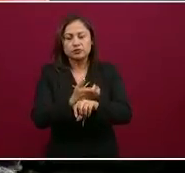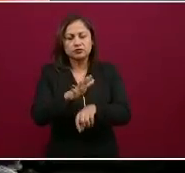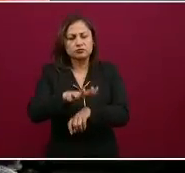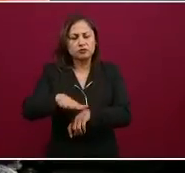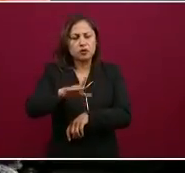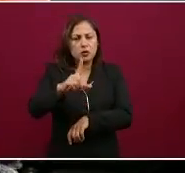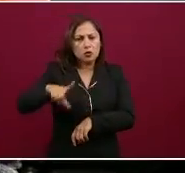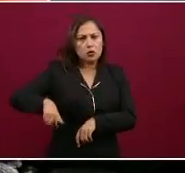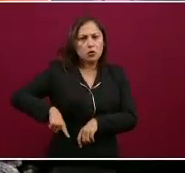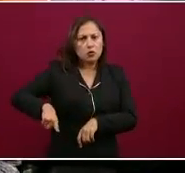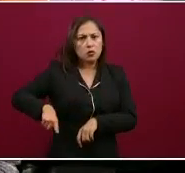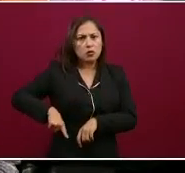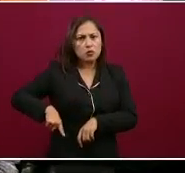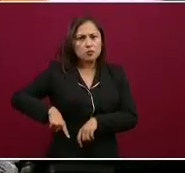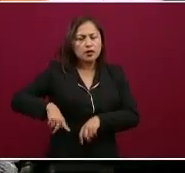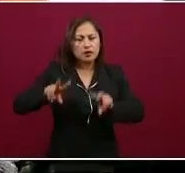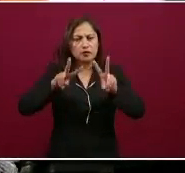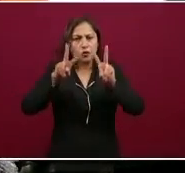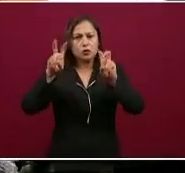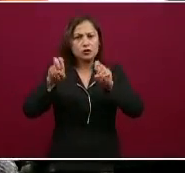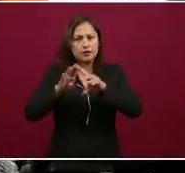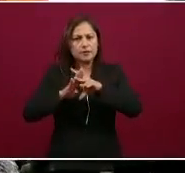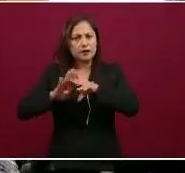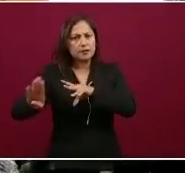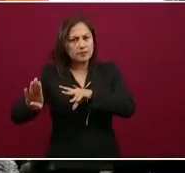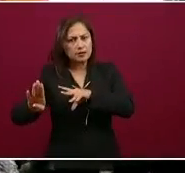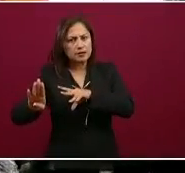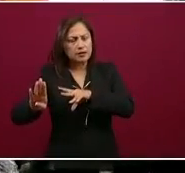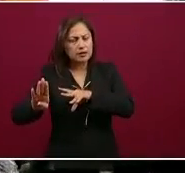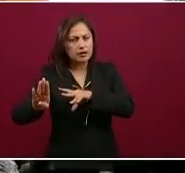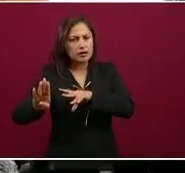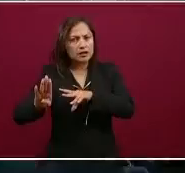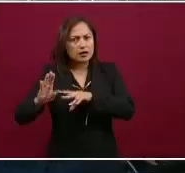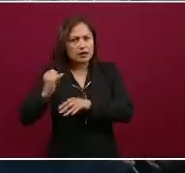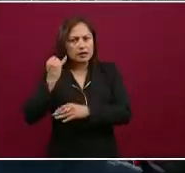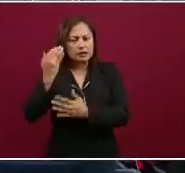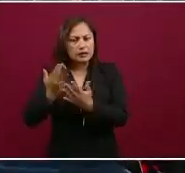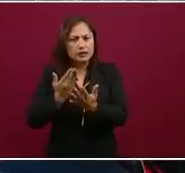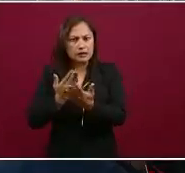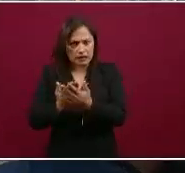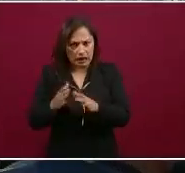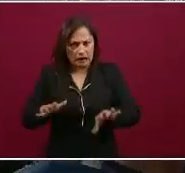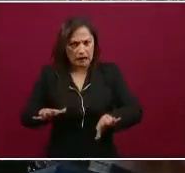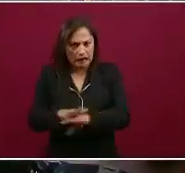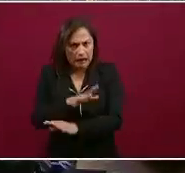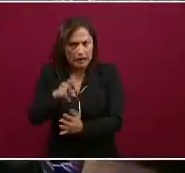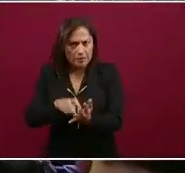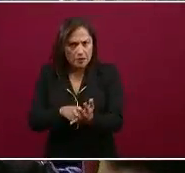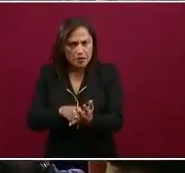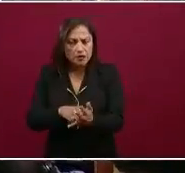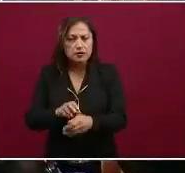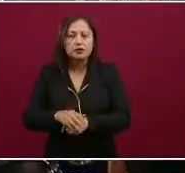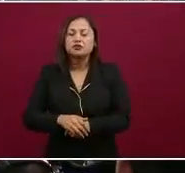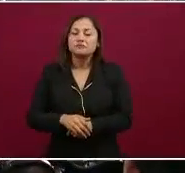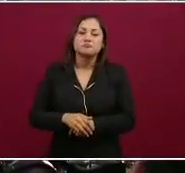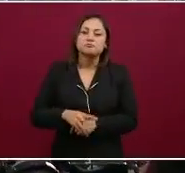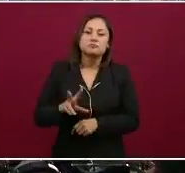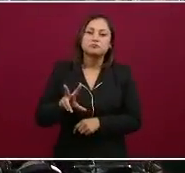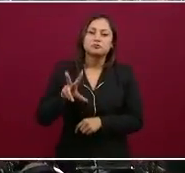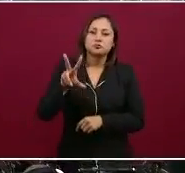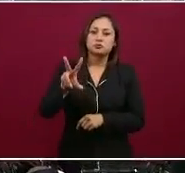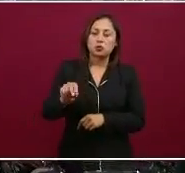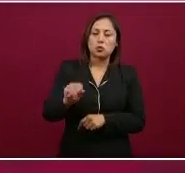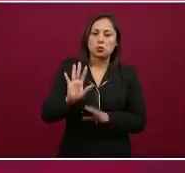su política migratoria, este gobierno mexicano modifique la política migratoria? No, pero lo que queremos